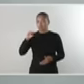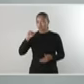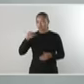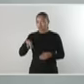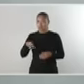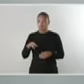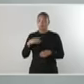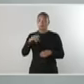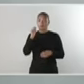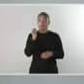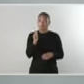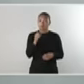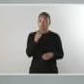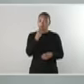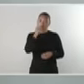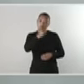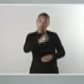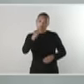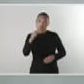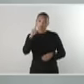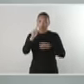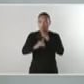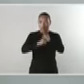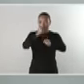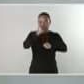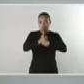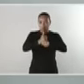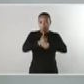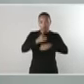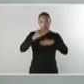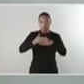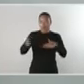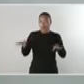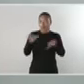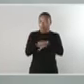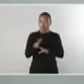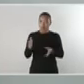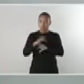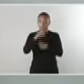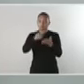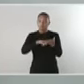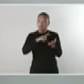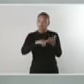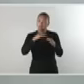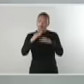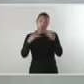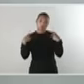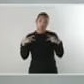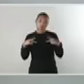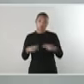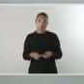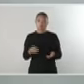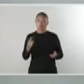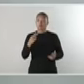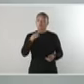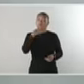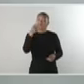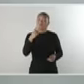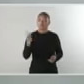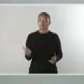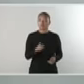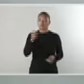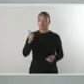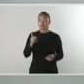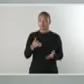revocación de mandato cada dos años y vamos a abrir una votación tenemos que hacer valer la voz del pueblo para